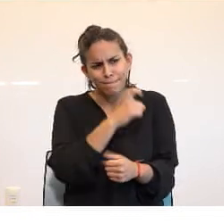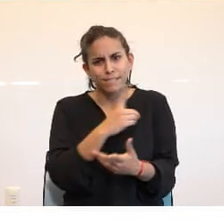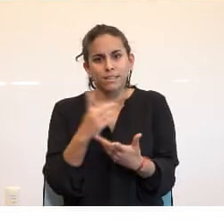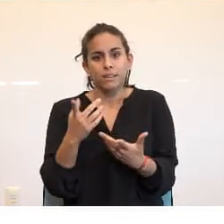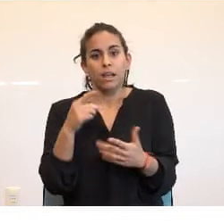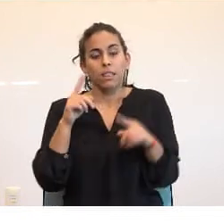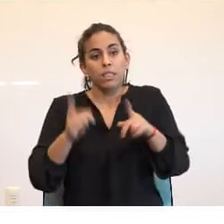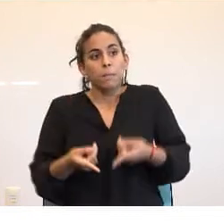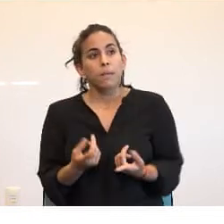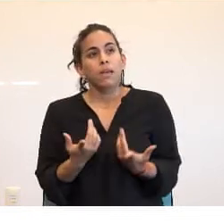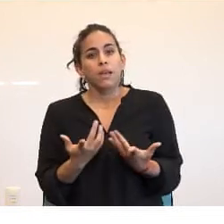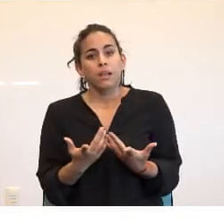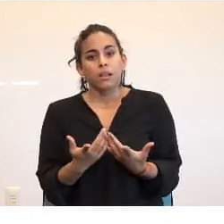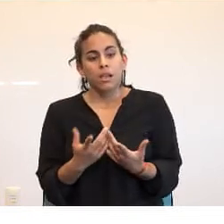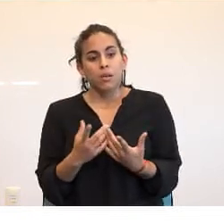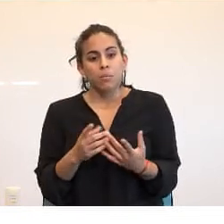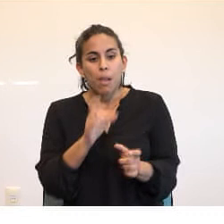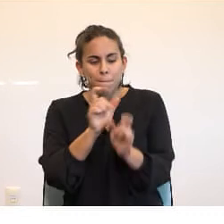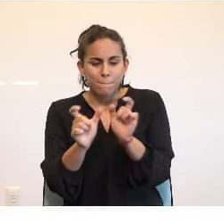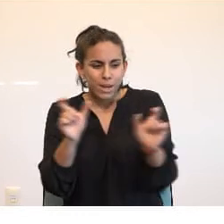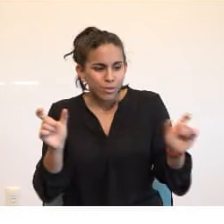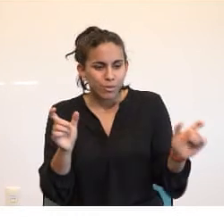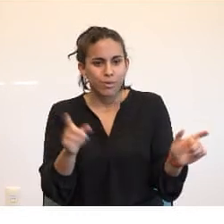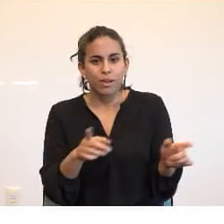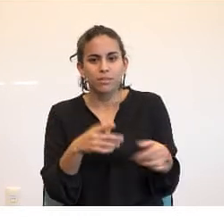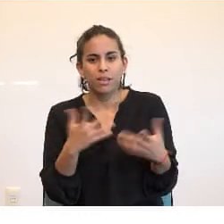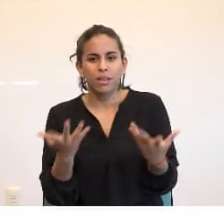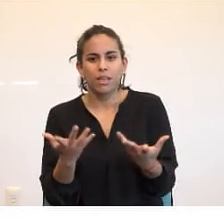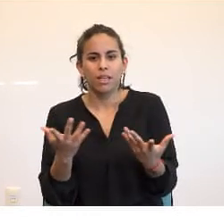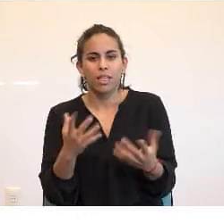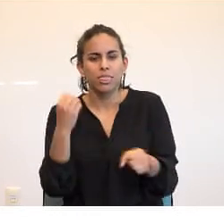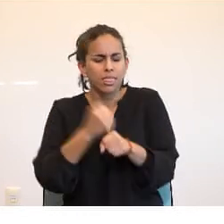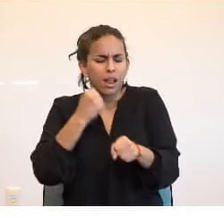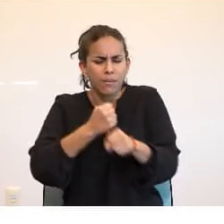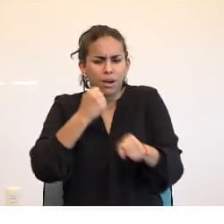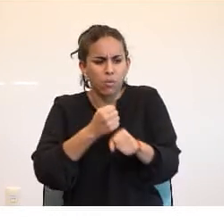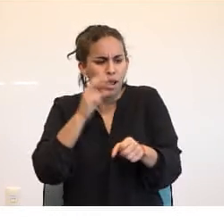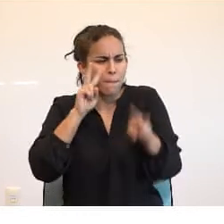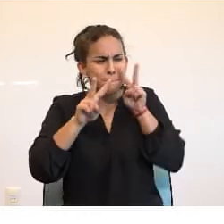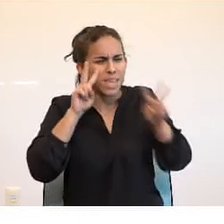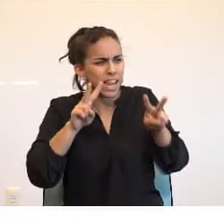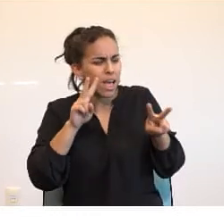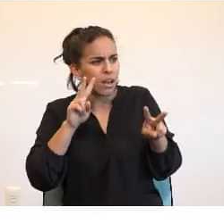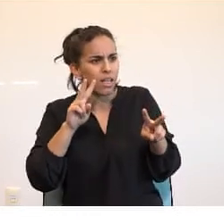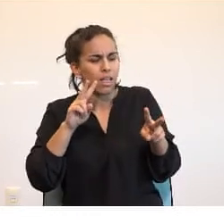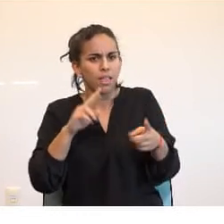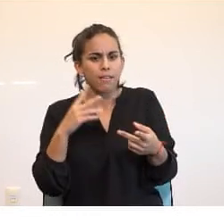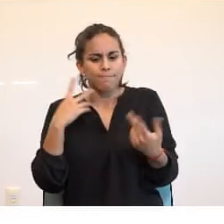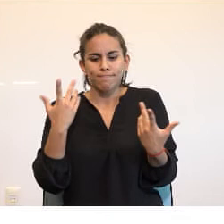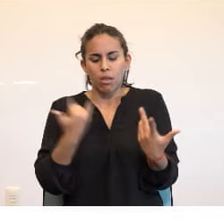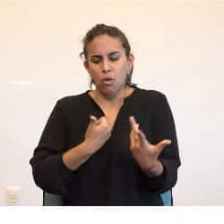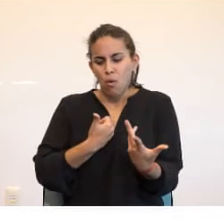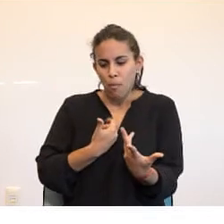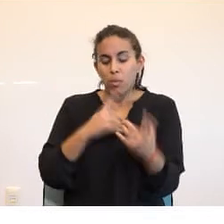que enseñar también a nuestros ciudadanos y ciudadanas a trabajar o a mirar desde una perspectiva de género, a